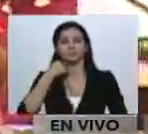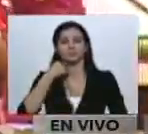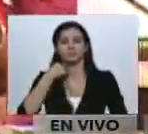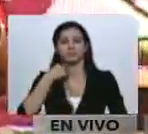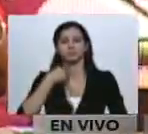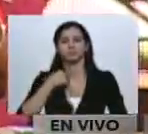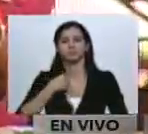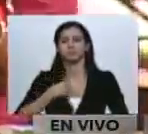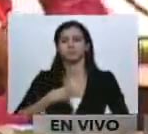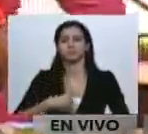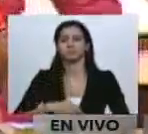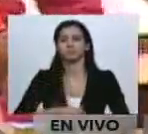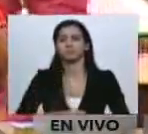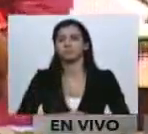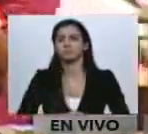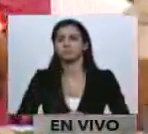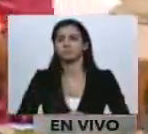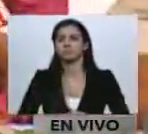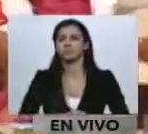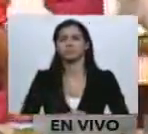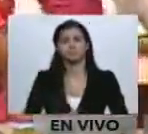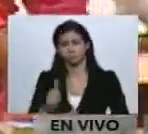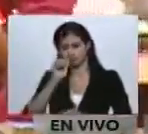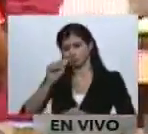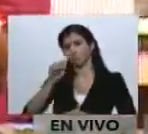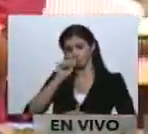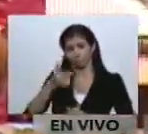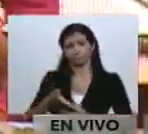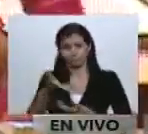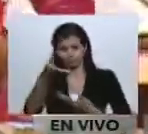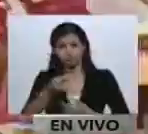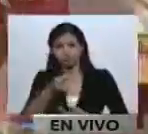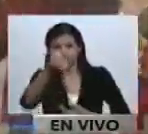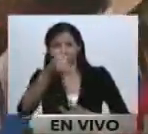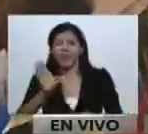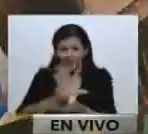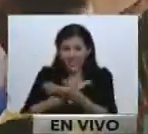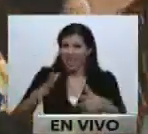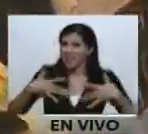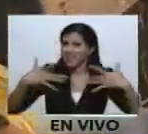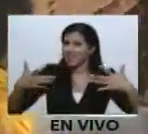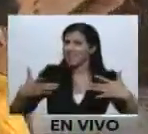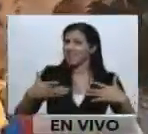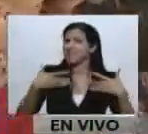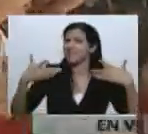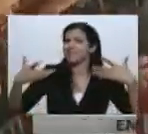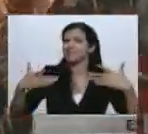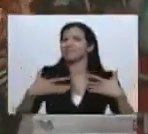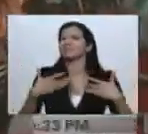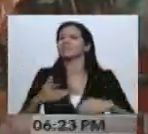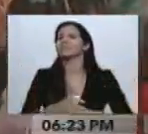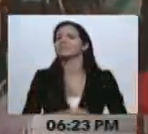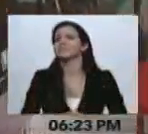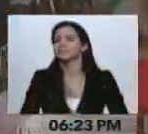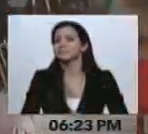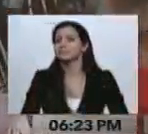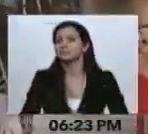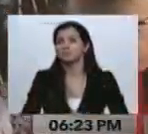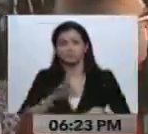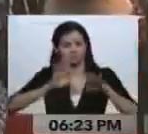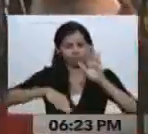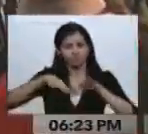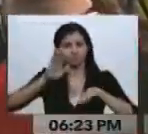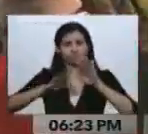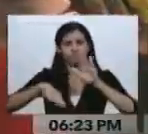Montón. San Benito, échate un palo y canta con alegría, que motatan los tambores